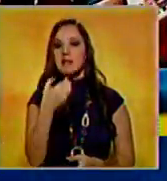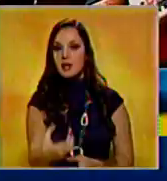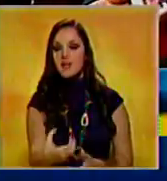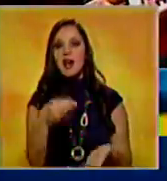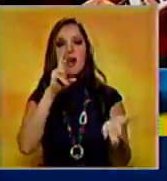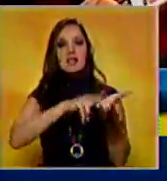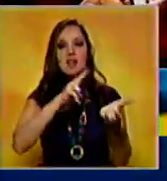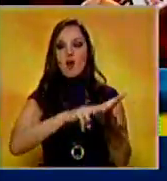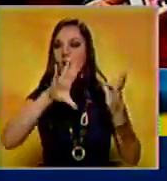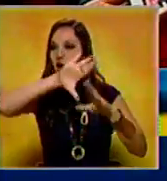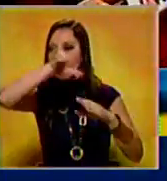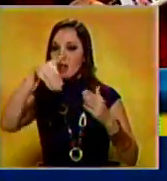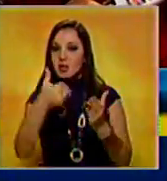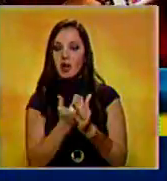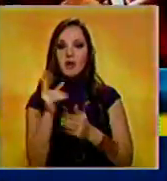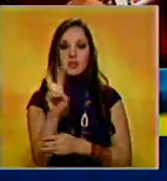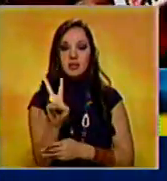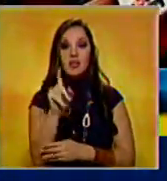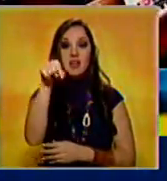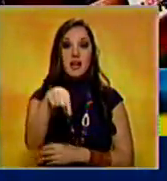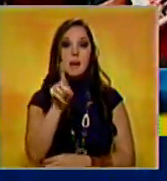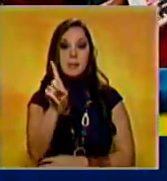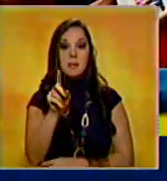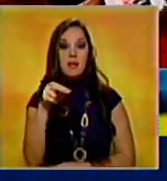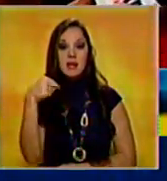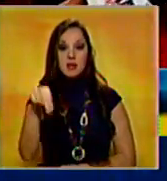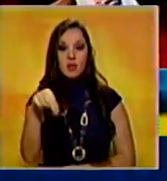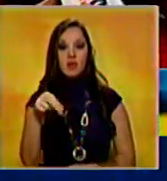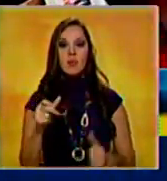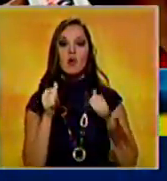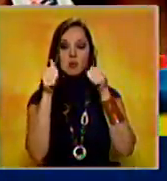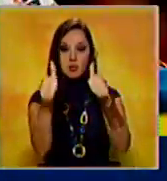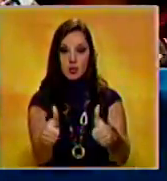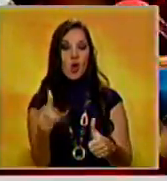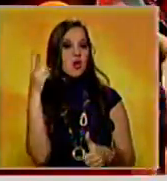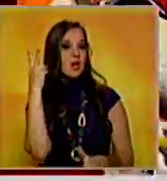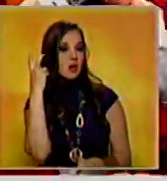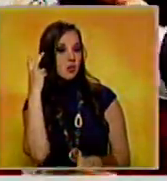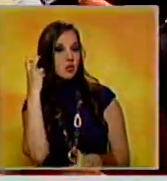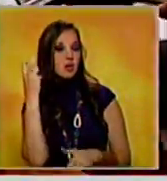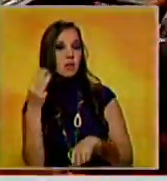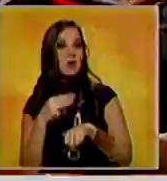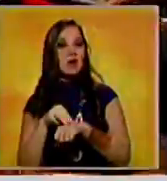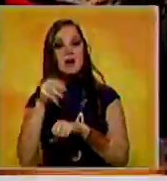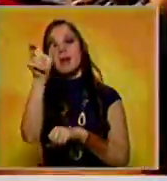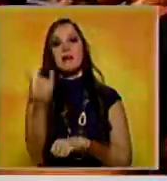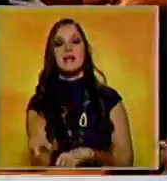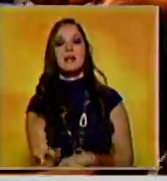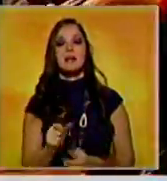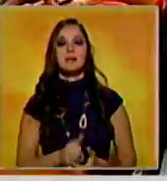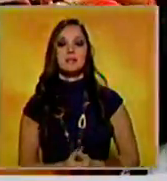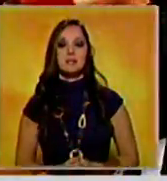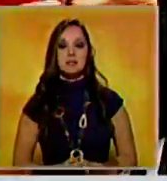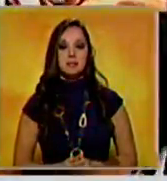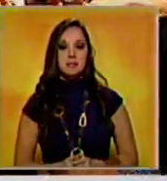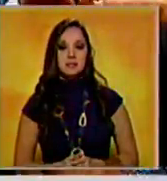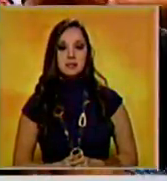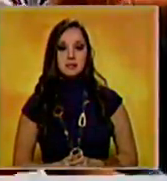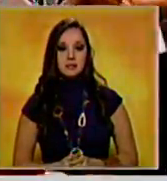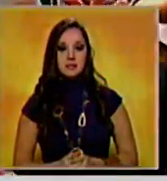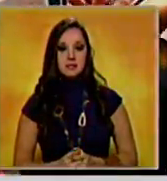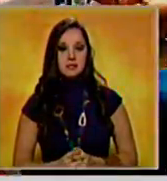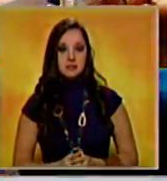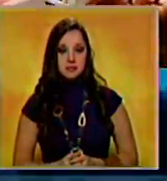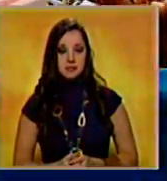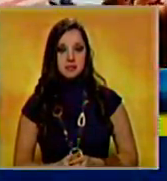despliega en todo el país desde este primero de noviembre. Escuchemos la palabra de la ministra Carmen Meléndez. ¿Qué se está realizando el día de hoy?